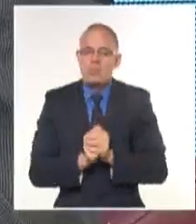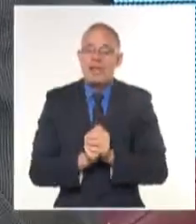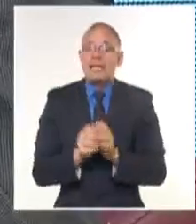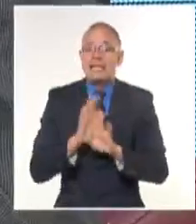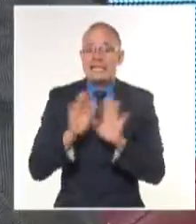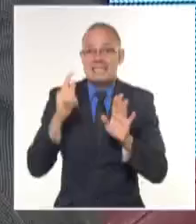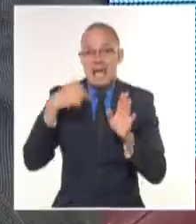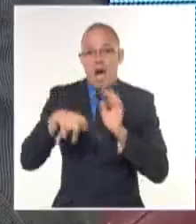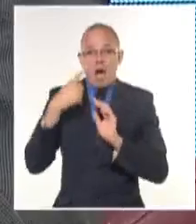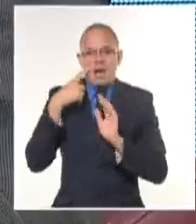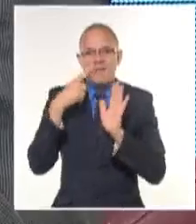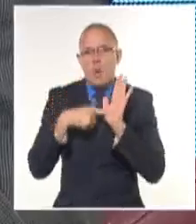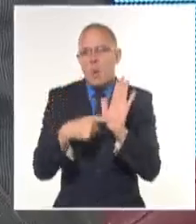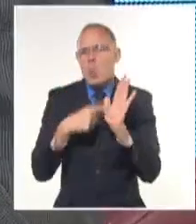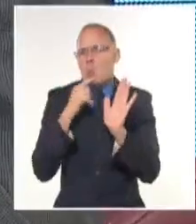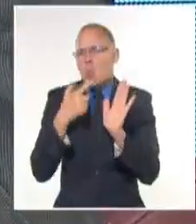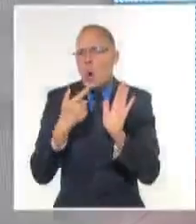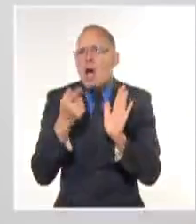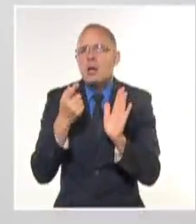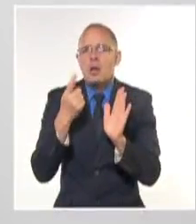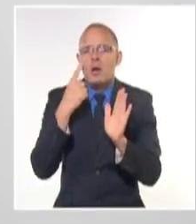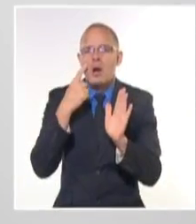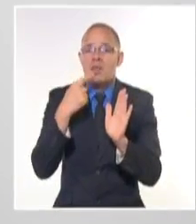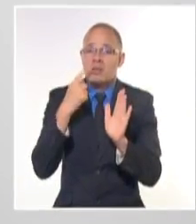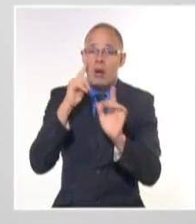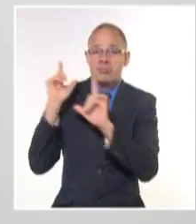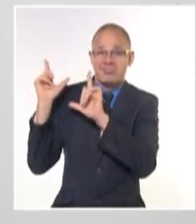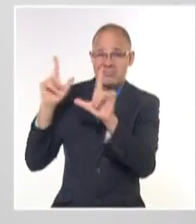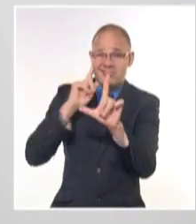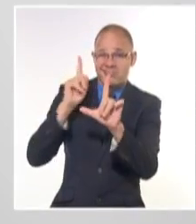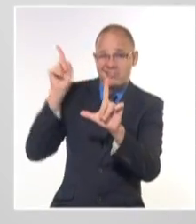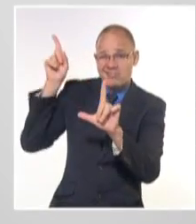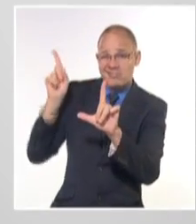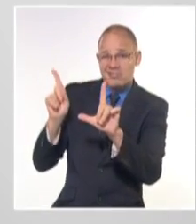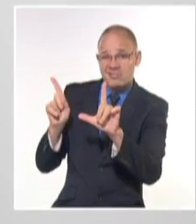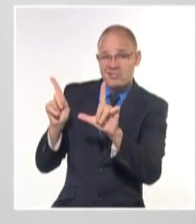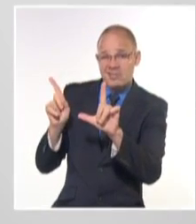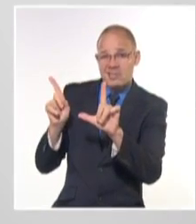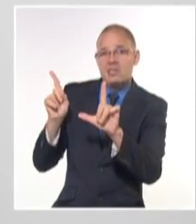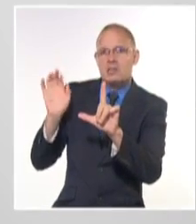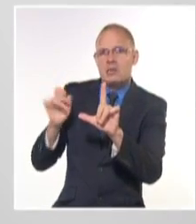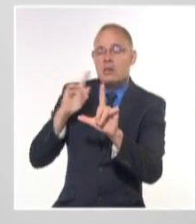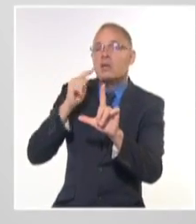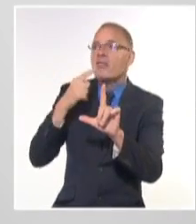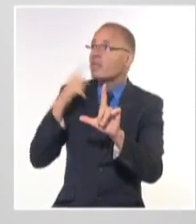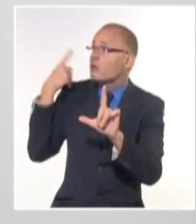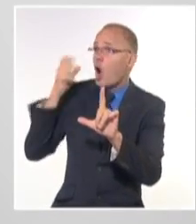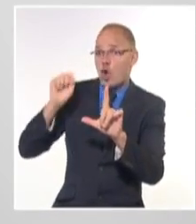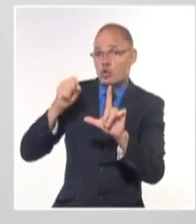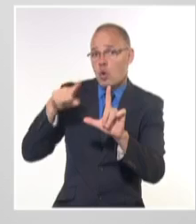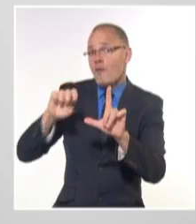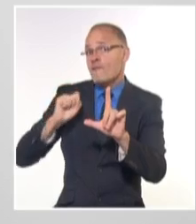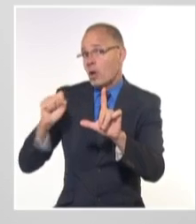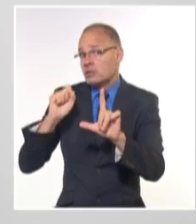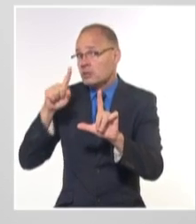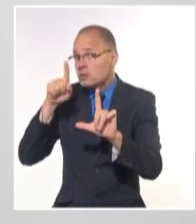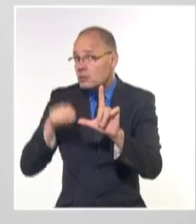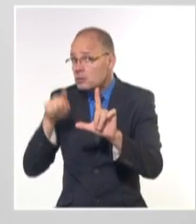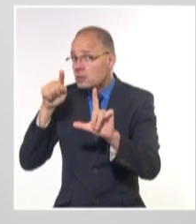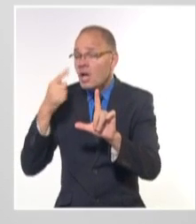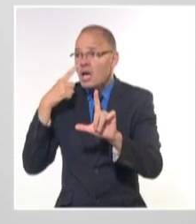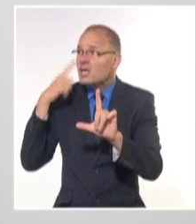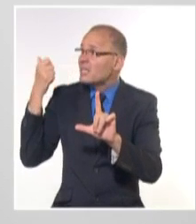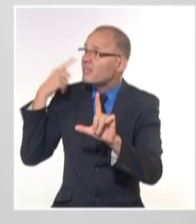diapositiva también, a políticas sociales, actividades, atención a los vulnerables. Esto hay que controlarlo con mucha fuerza. Hay lugares donde se